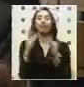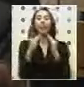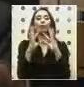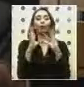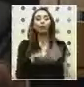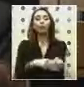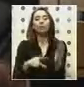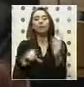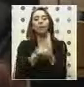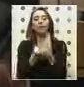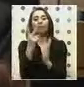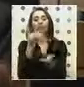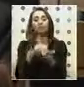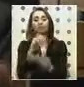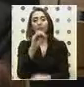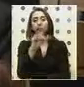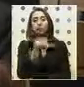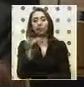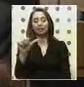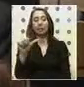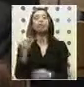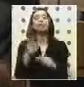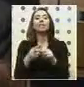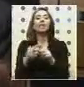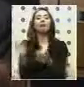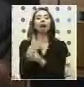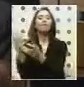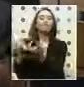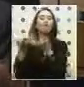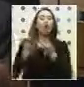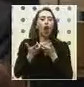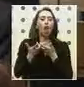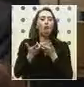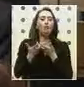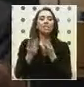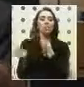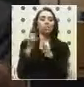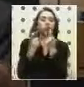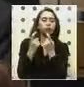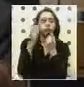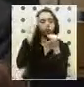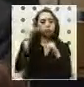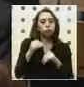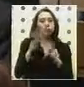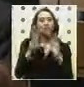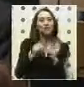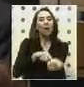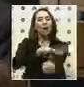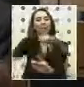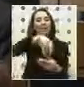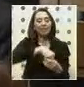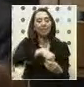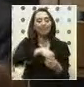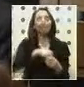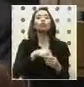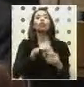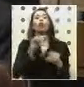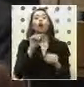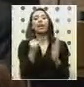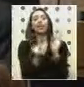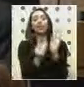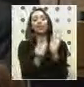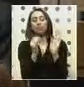ley 20.066 de violencia intrafamiliar. Además, se propone agregar un inciso tercero en el